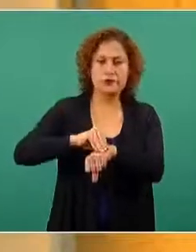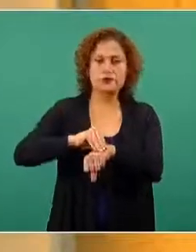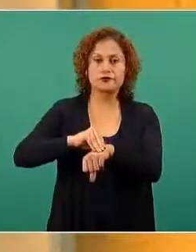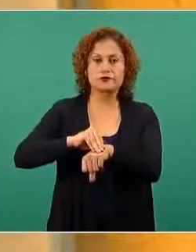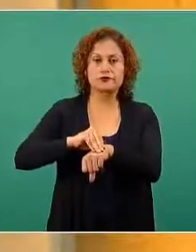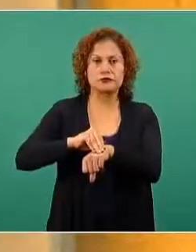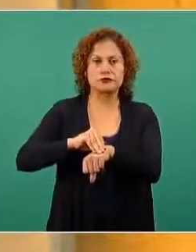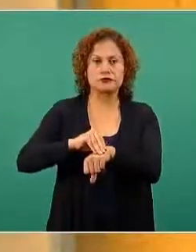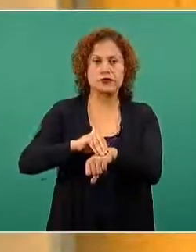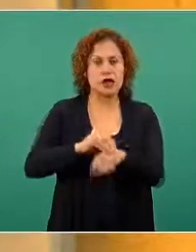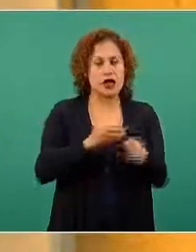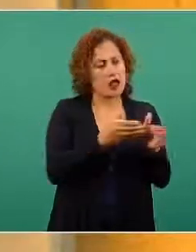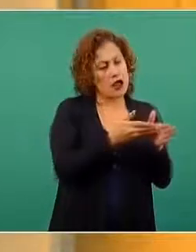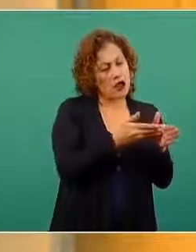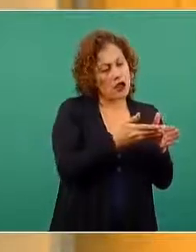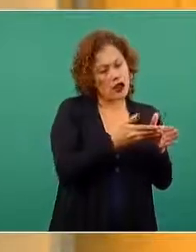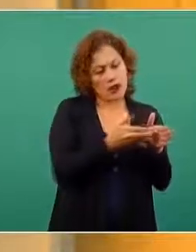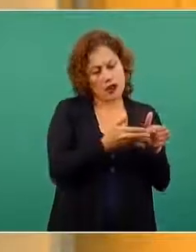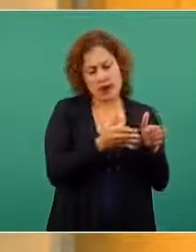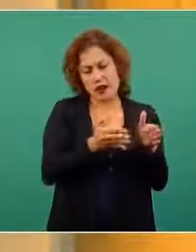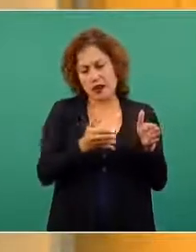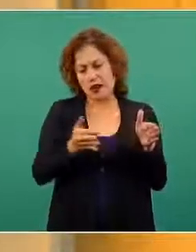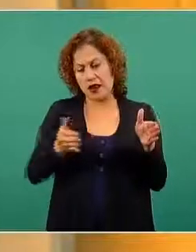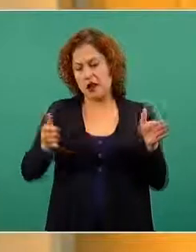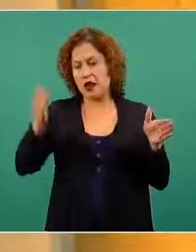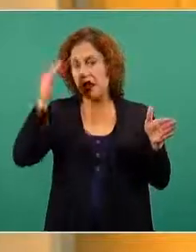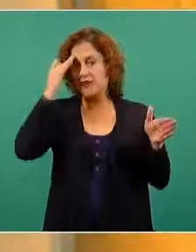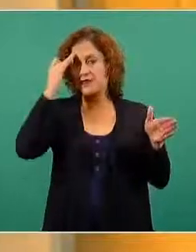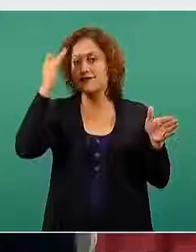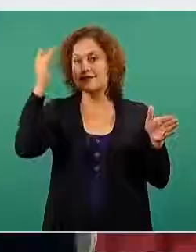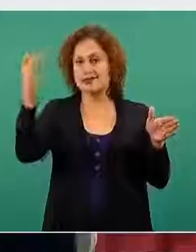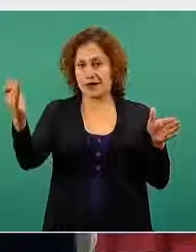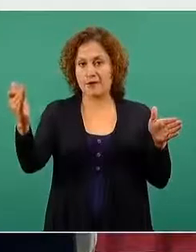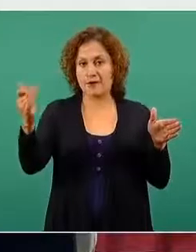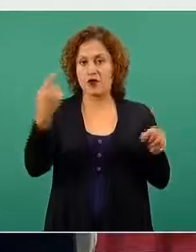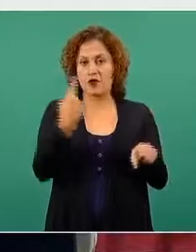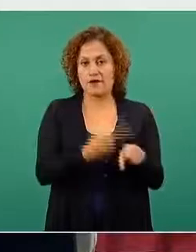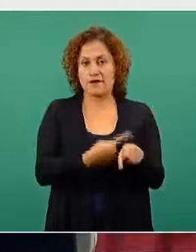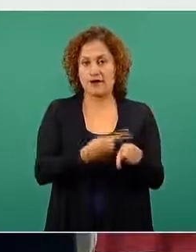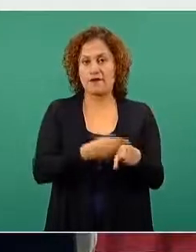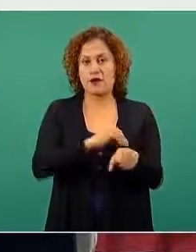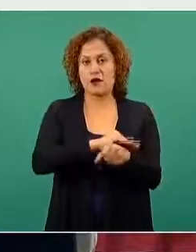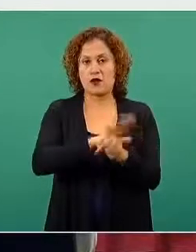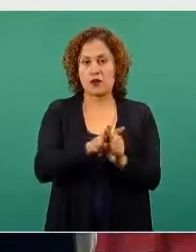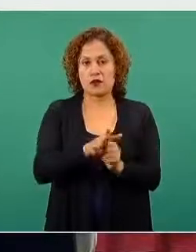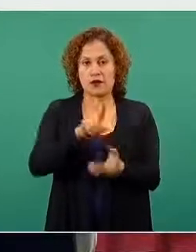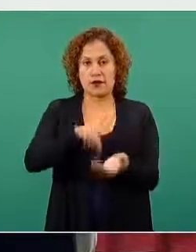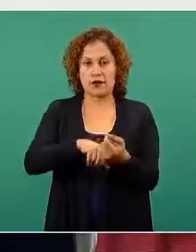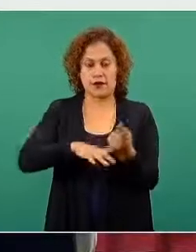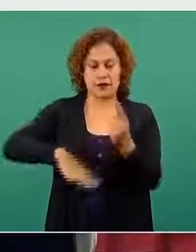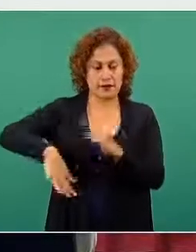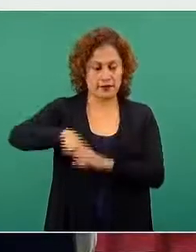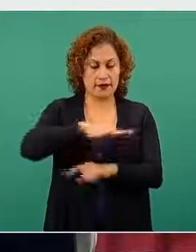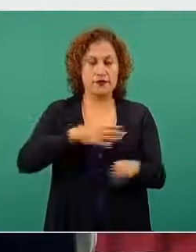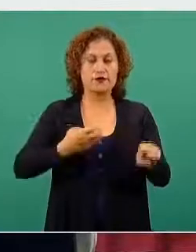toda esta evolución en la línea de tiempo que ha tenido COVID en territorio veracruzano. Y vean ustedes